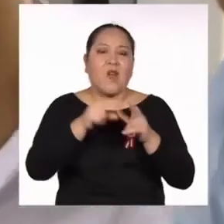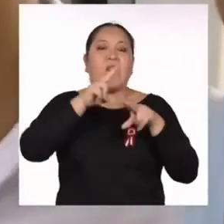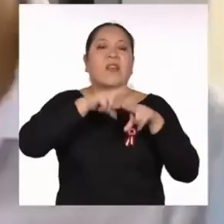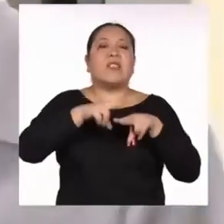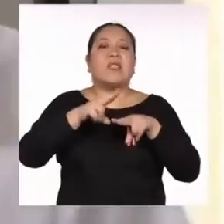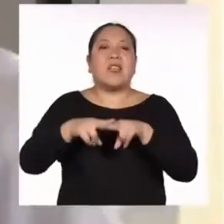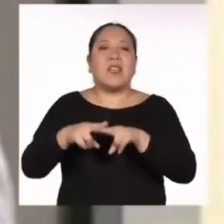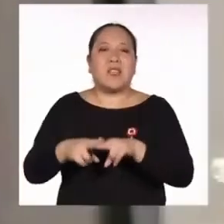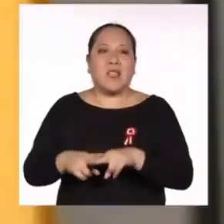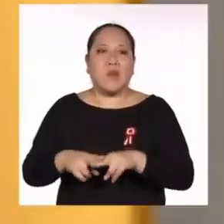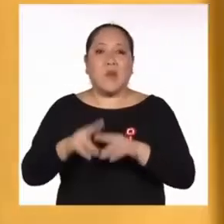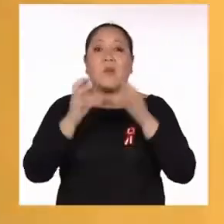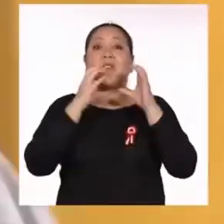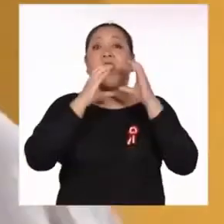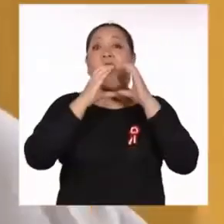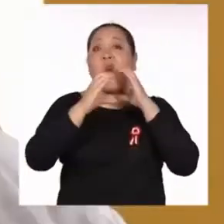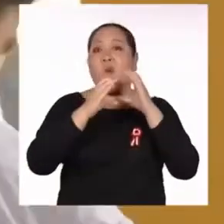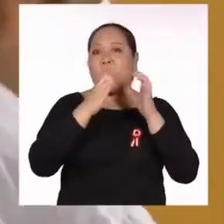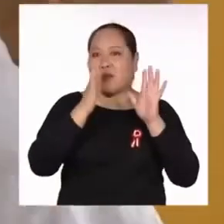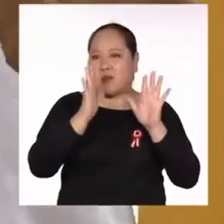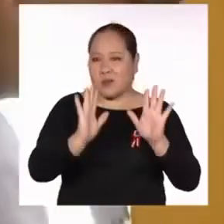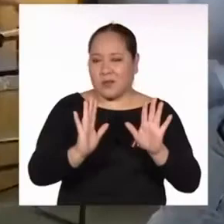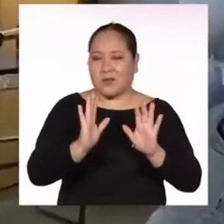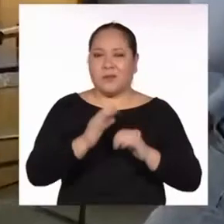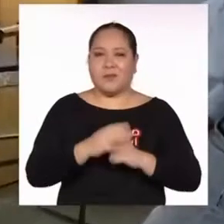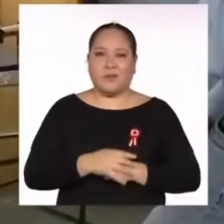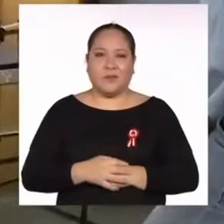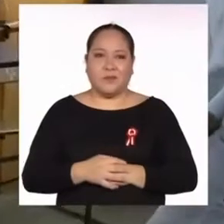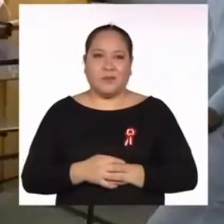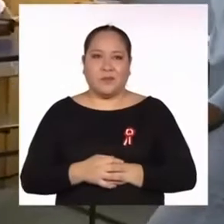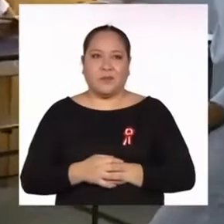vamos a conversar